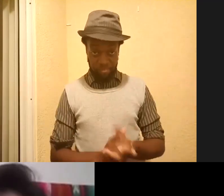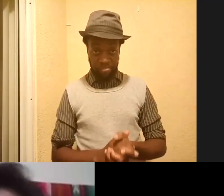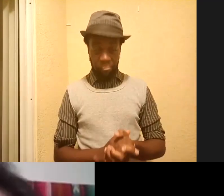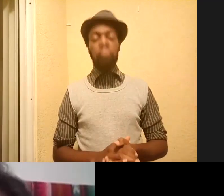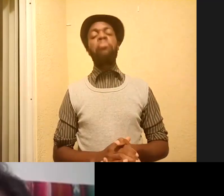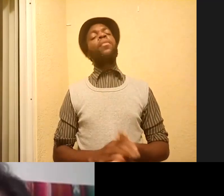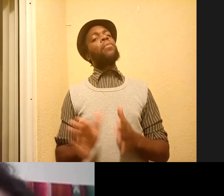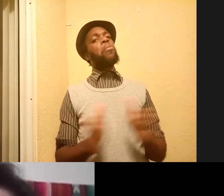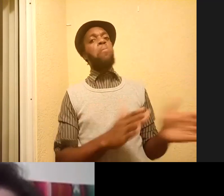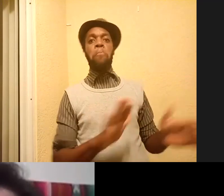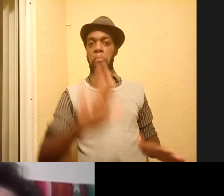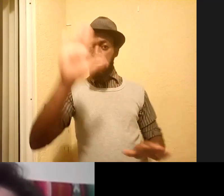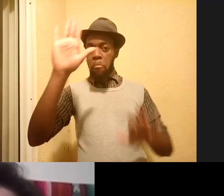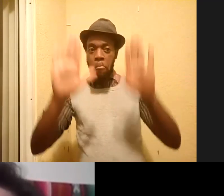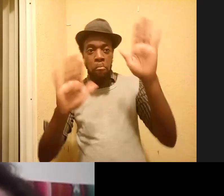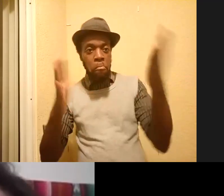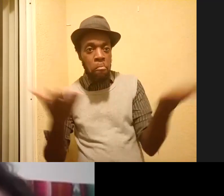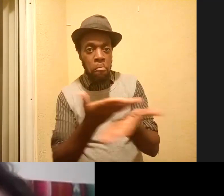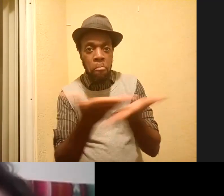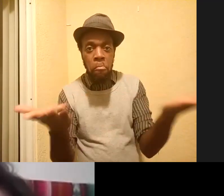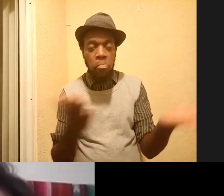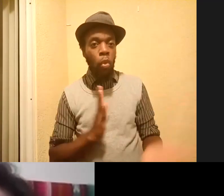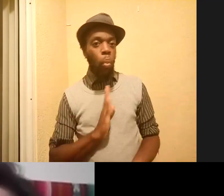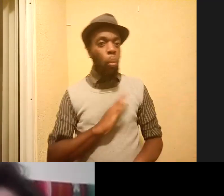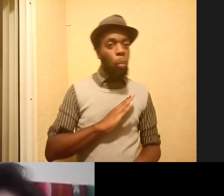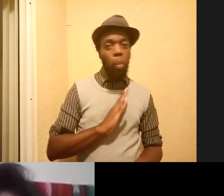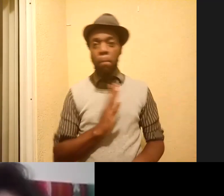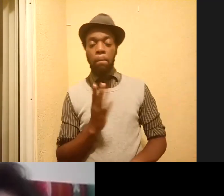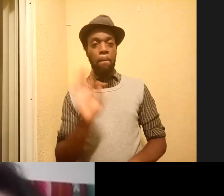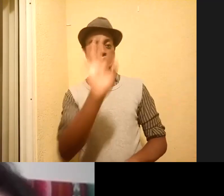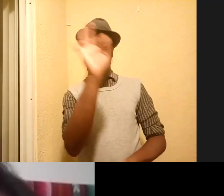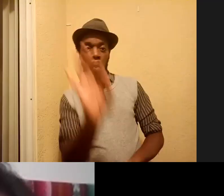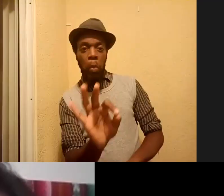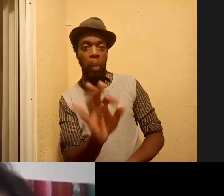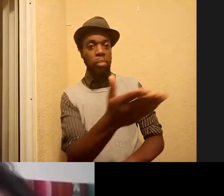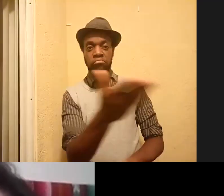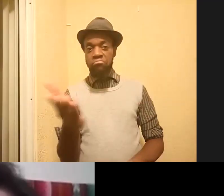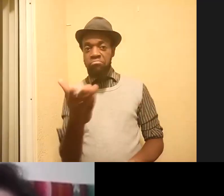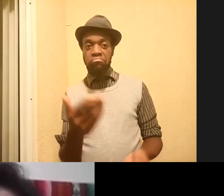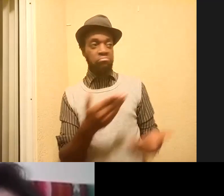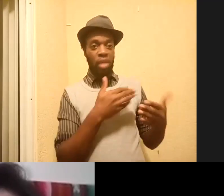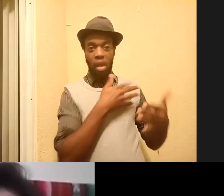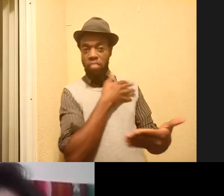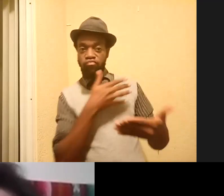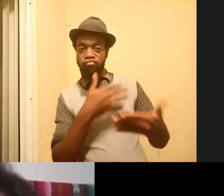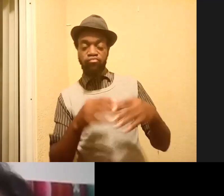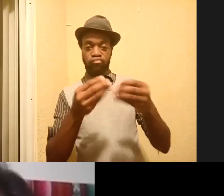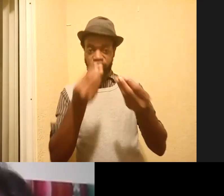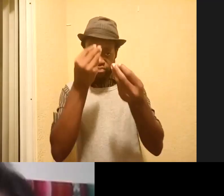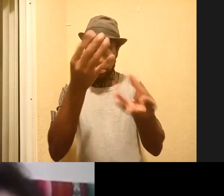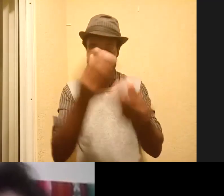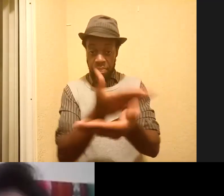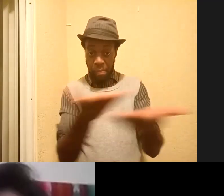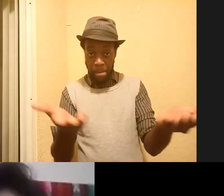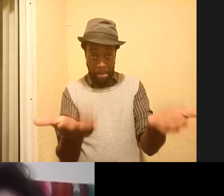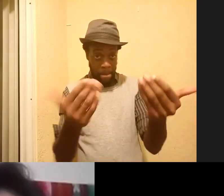alguna inquietud, alguna pregunta de lo que hemos hablado en este momento. No veo